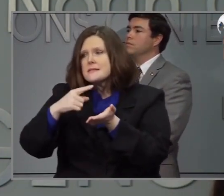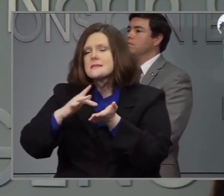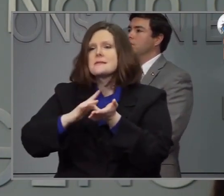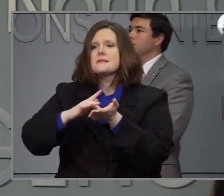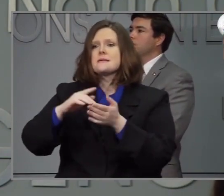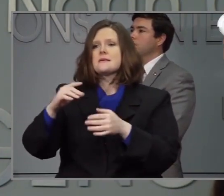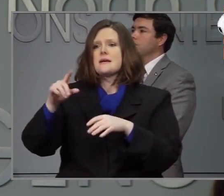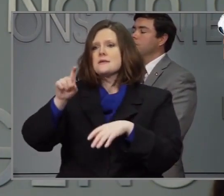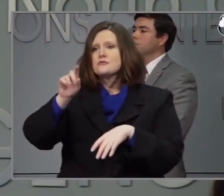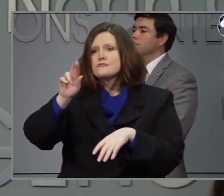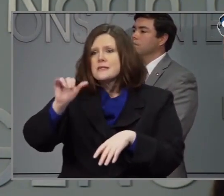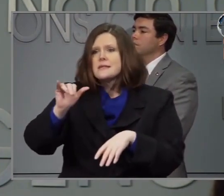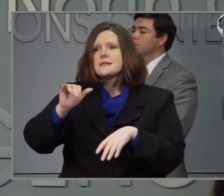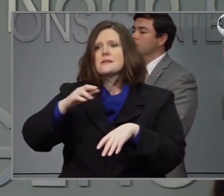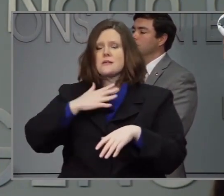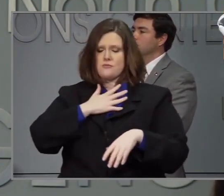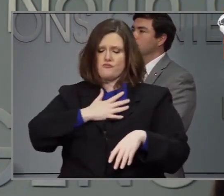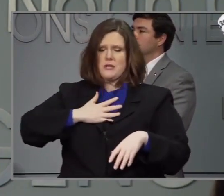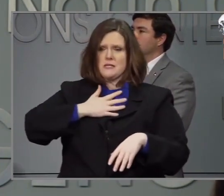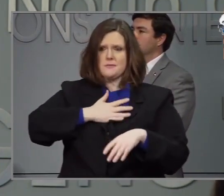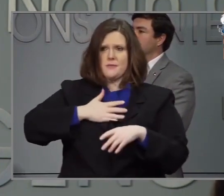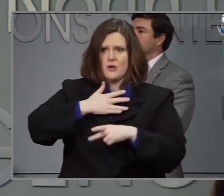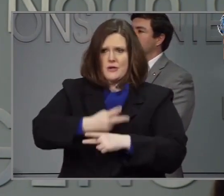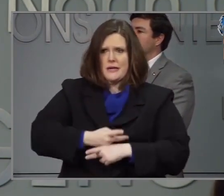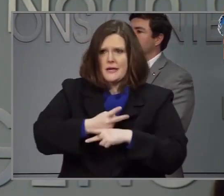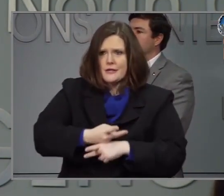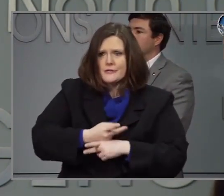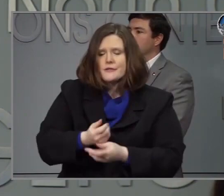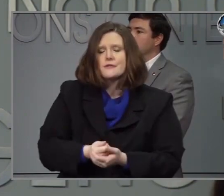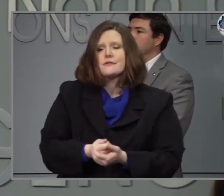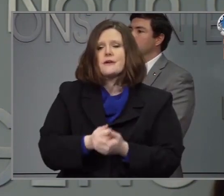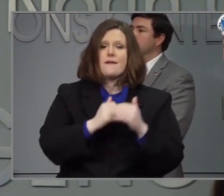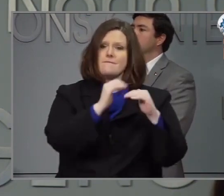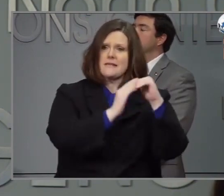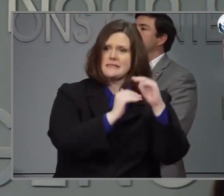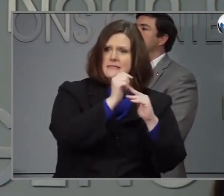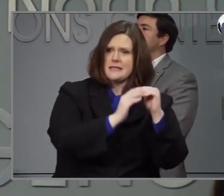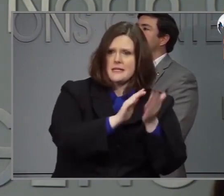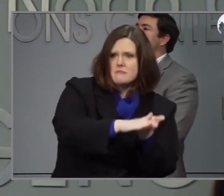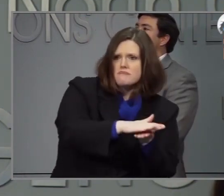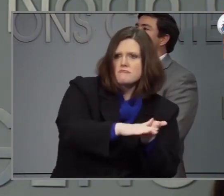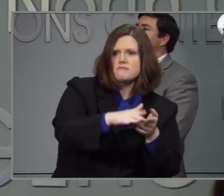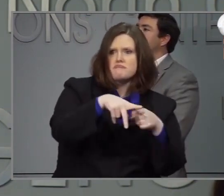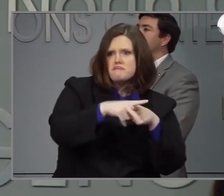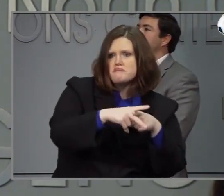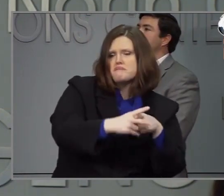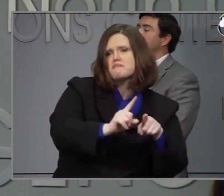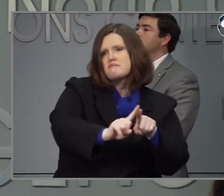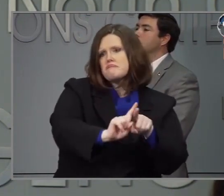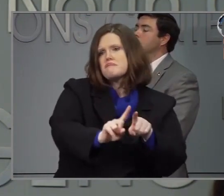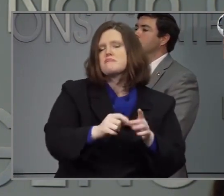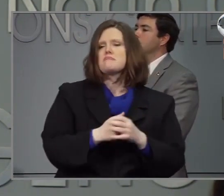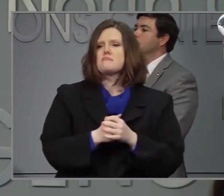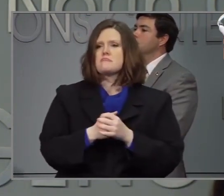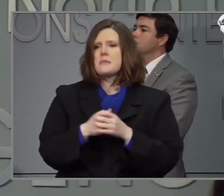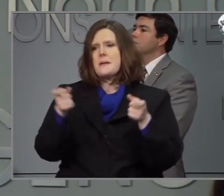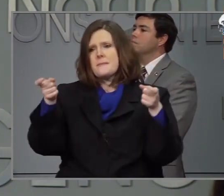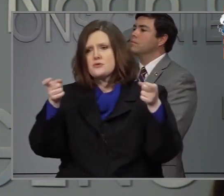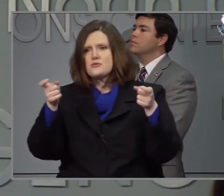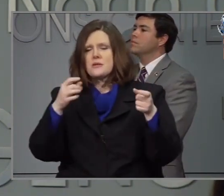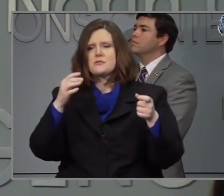radiólogos y atención respiratorio así como personal de apoyo administrativo y de mantenimiento de